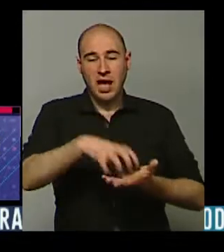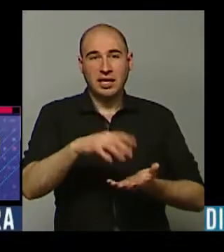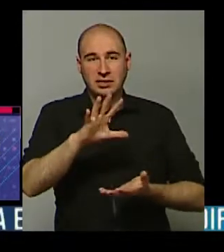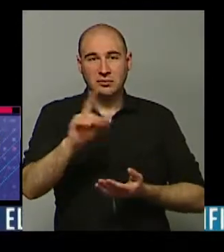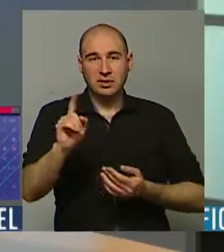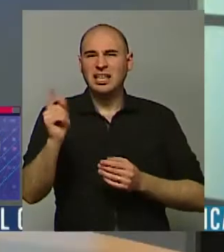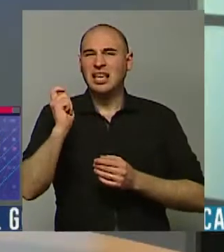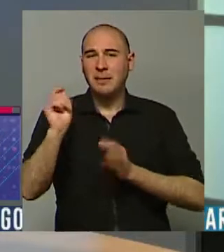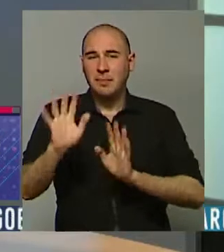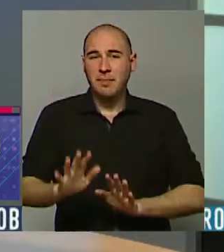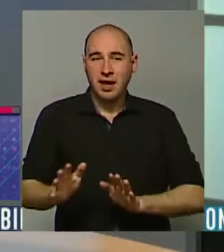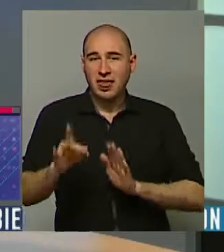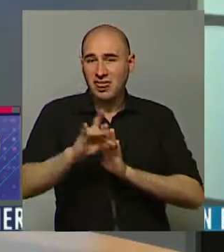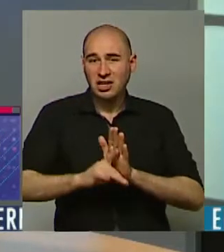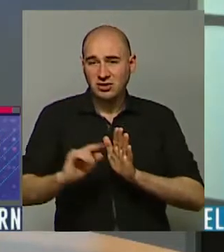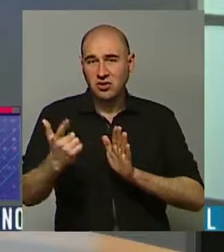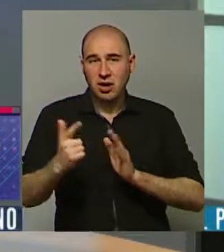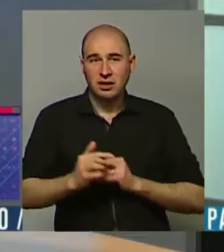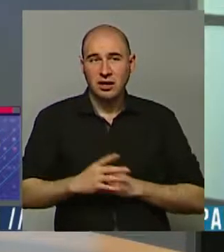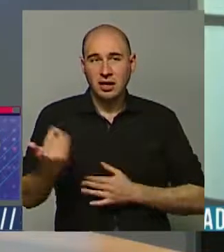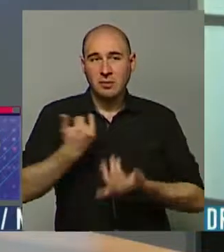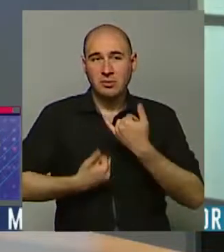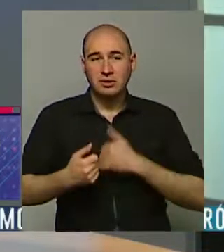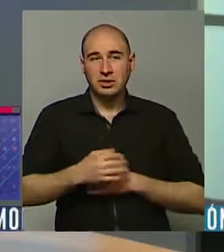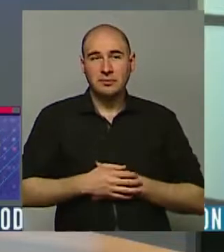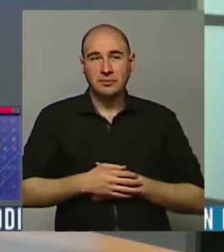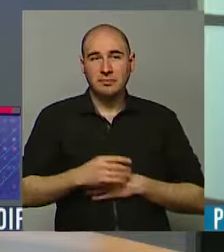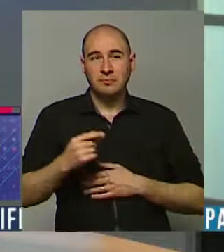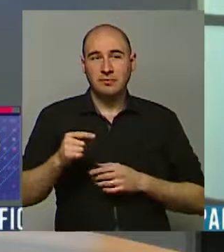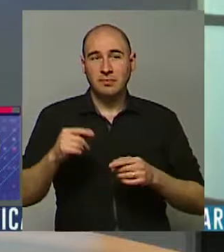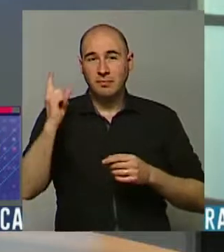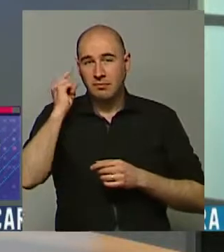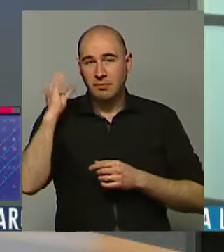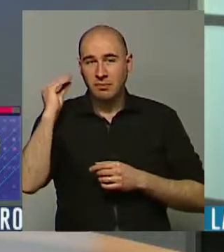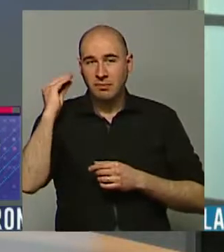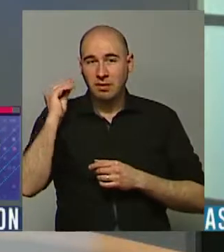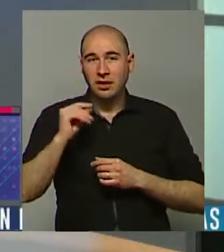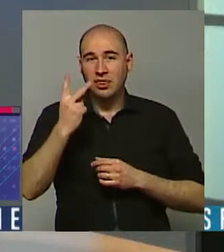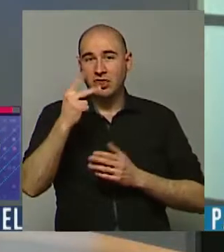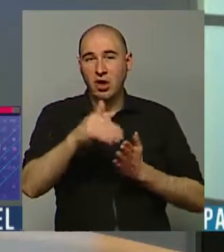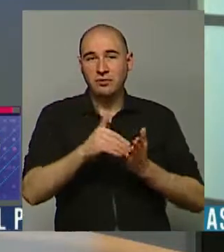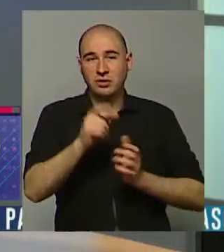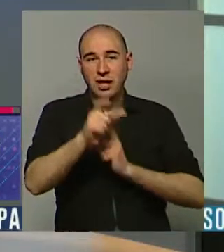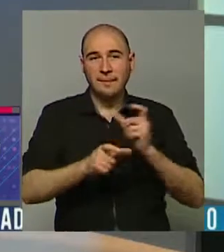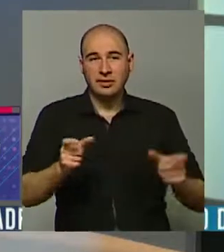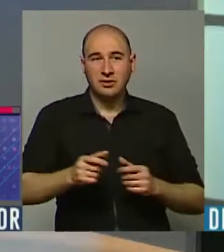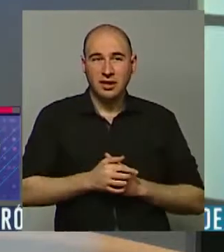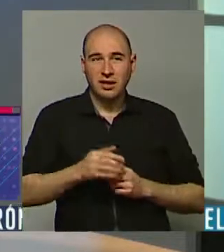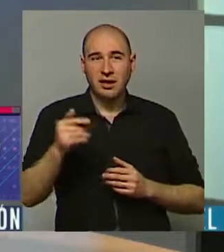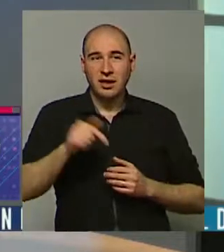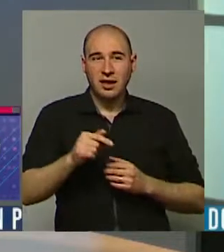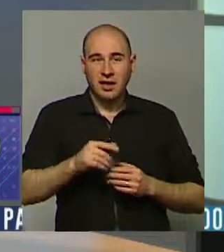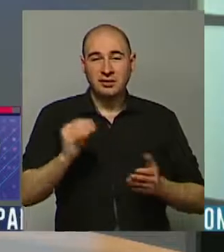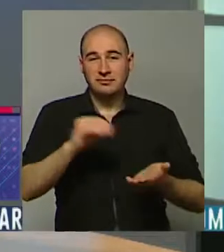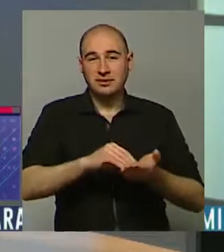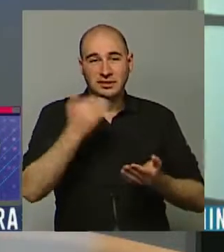¿Quién lo organiza? Digo, no tenés más datos. Me dicen acá por Intercom que son 2 millones las personas que ya se han